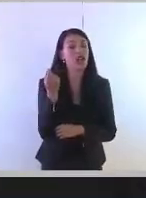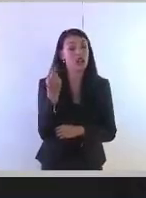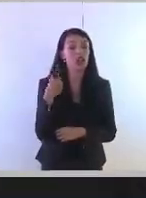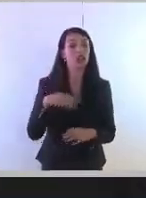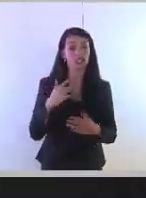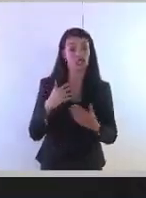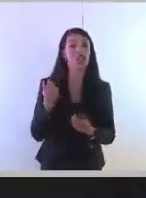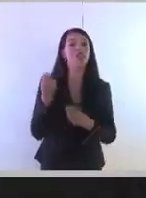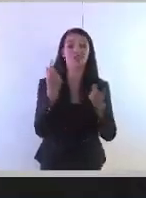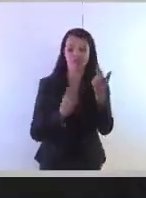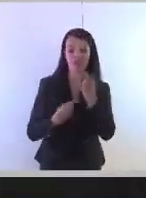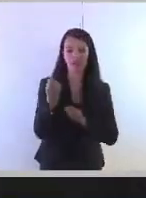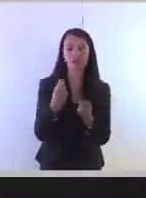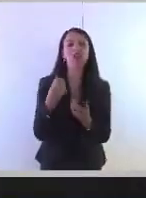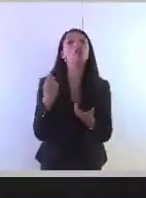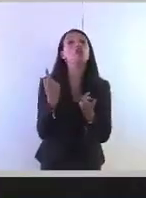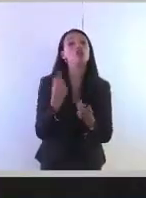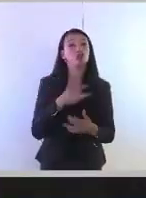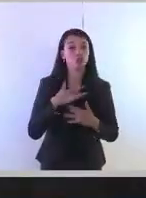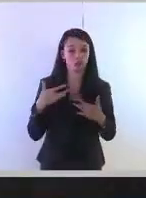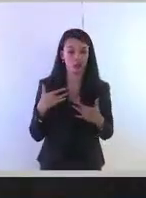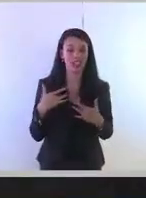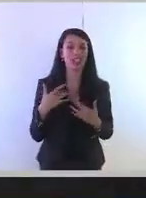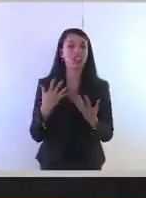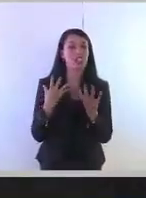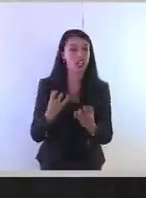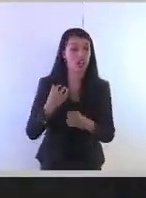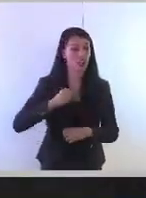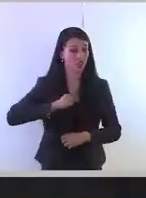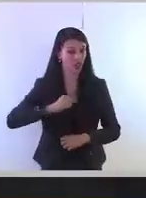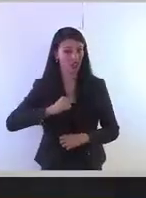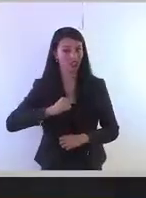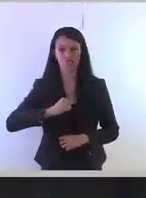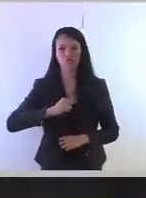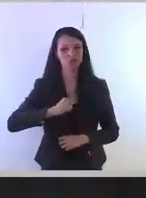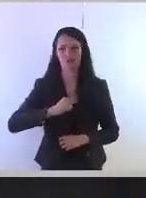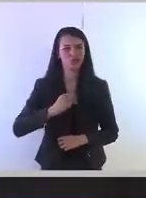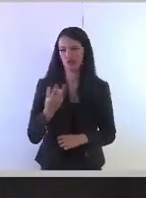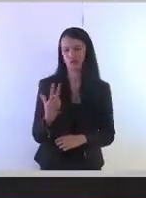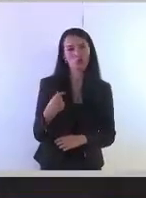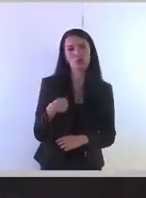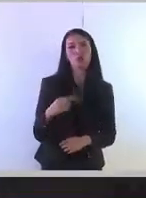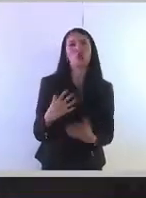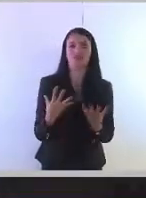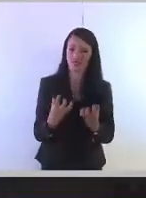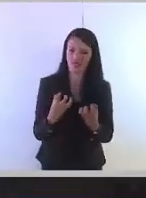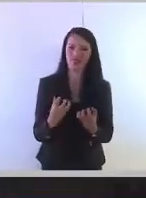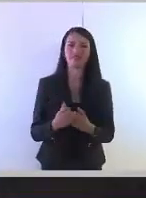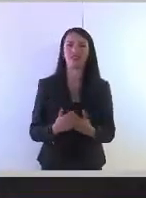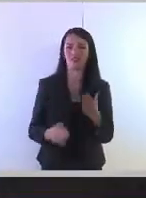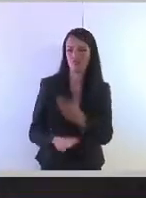de la salud no quieren que se vuelva un derecho de los ciudadanos y ciudadanas.